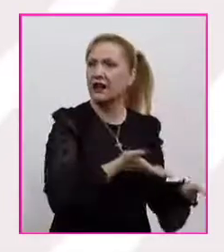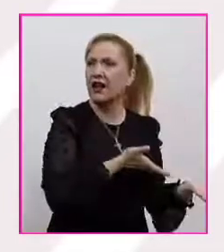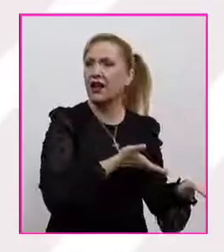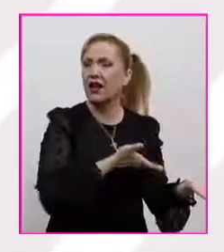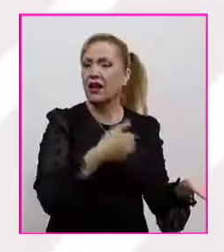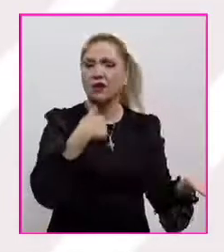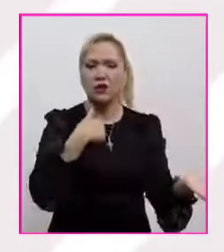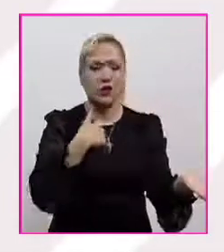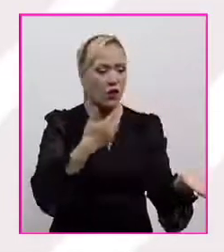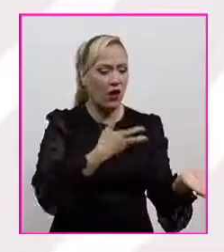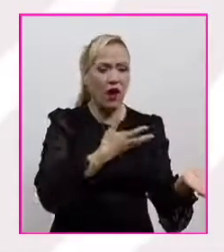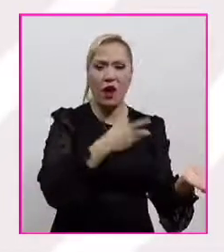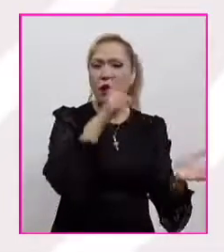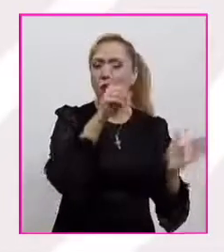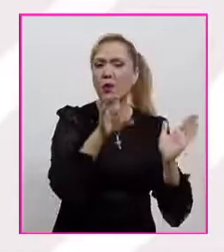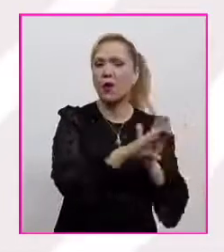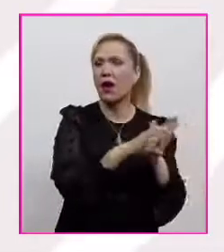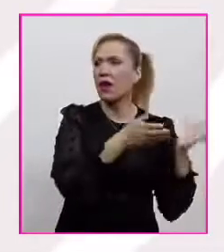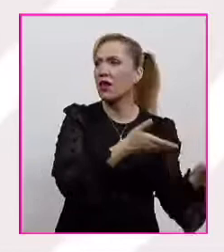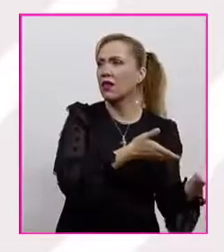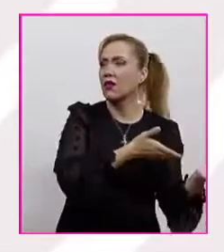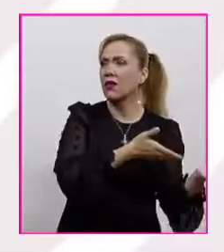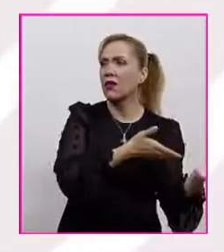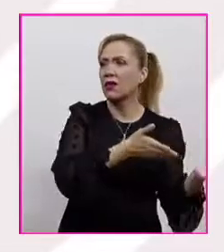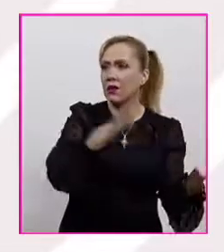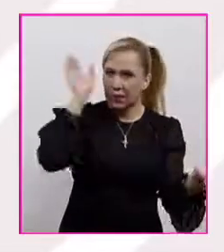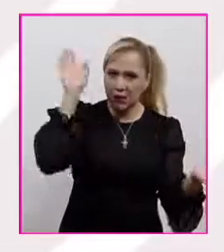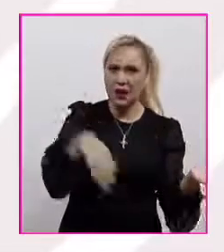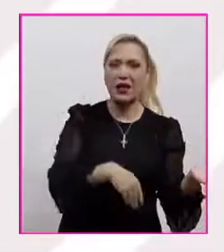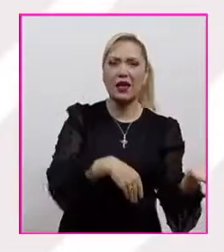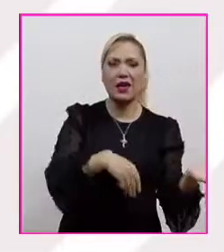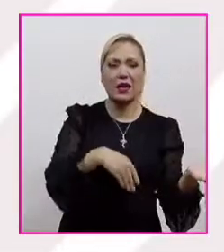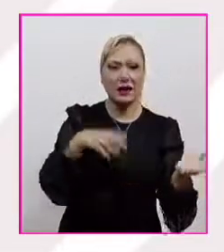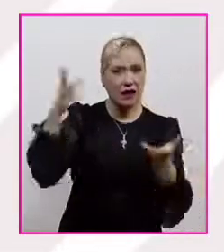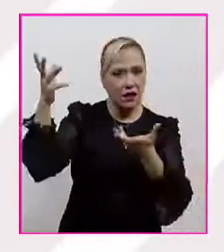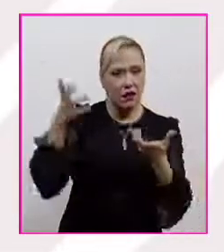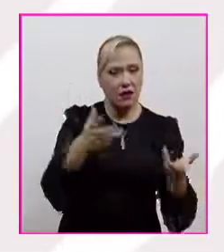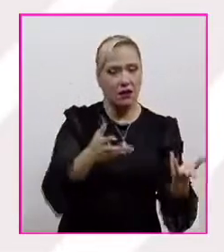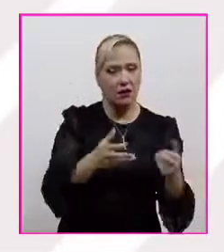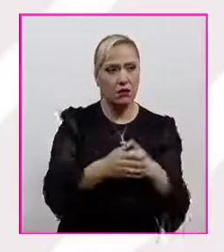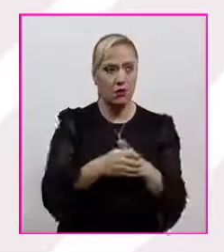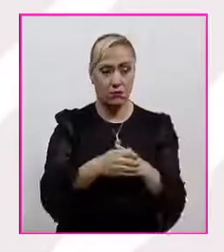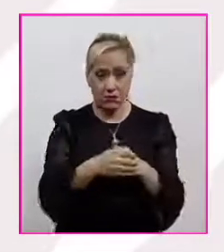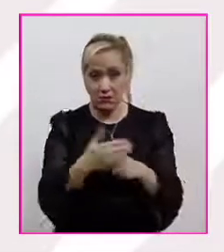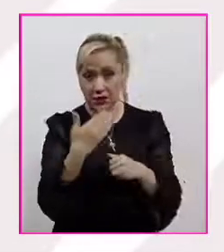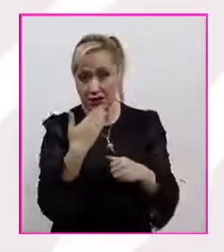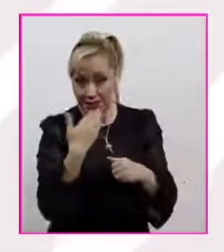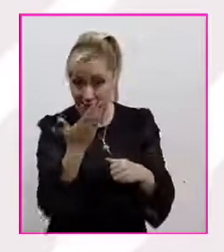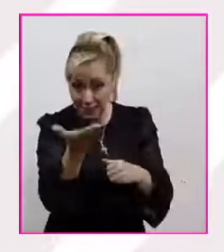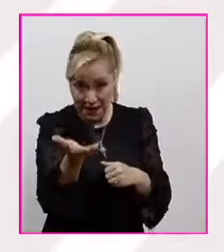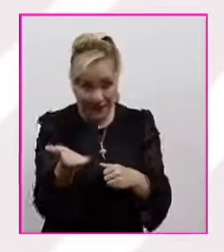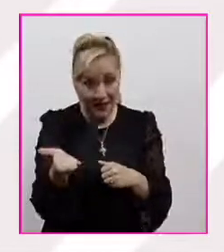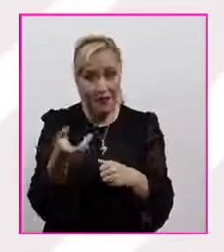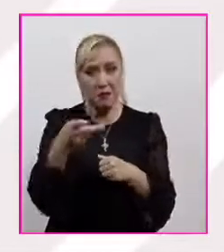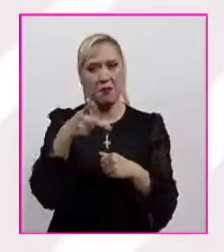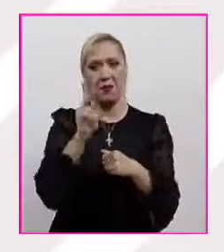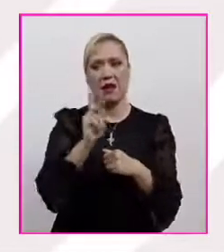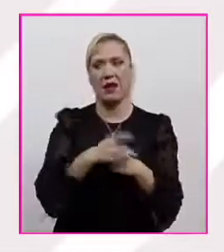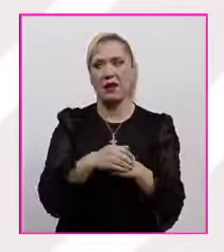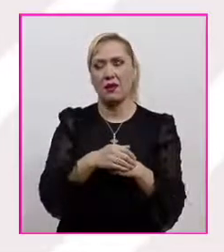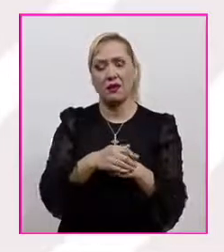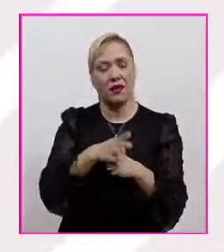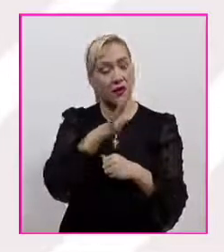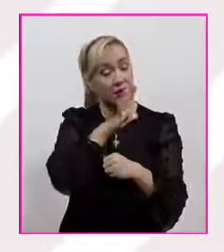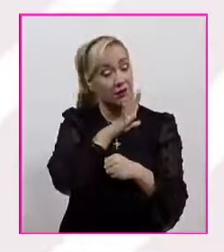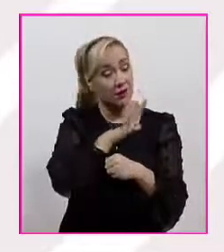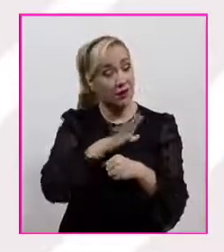aquí tengo un cuarto, puedo recibir una familia. Está muy bien, o sea, no quiero decir que esté mal eso. Lo que es